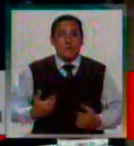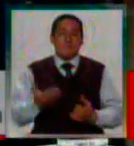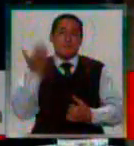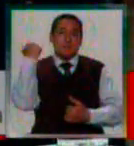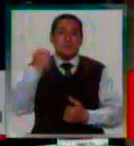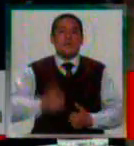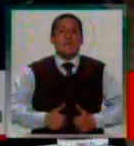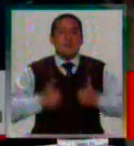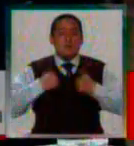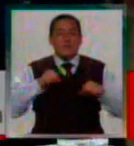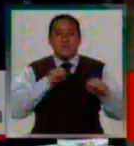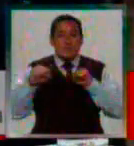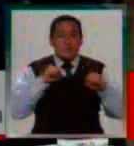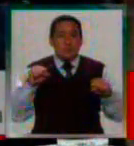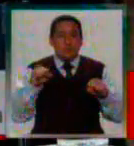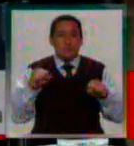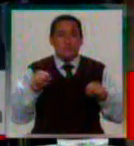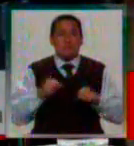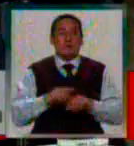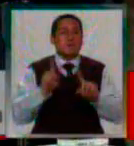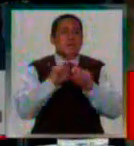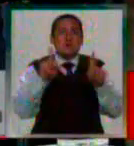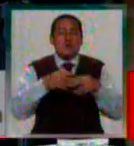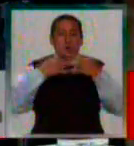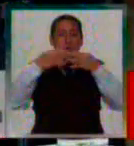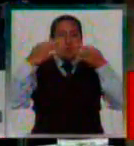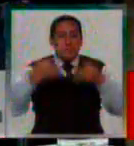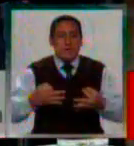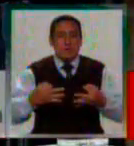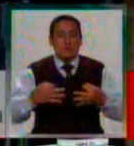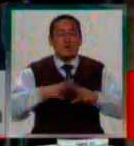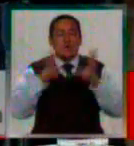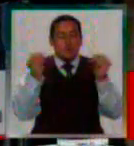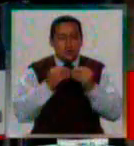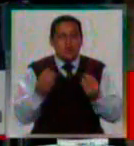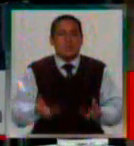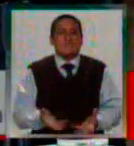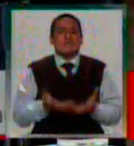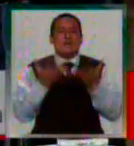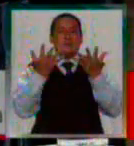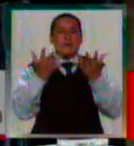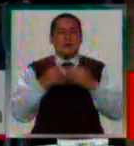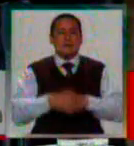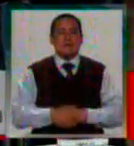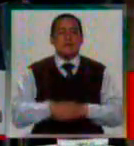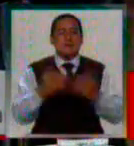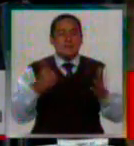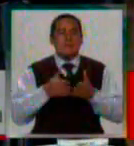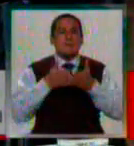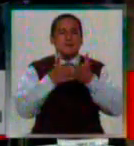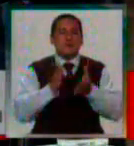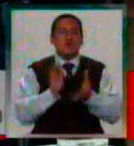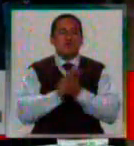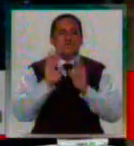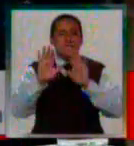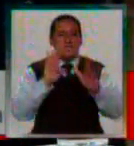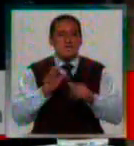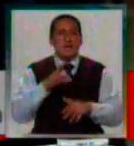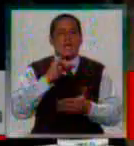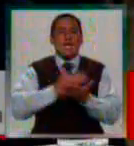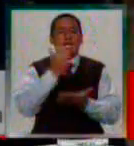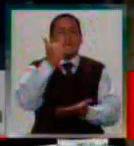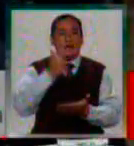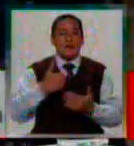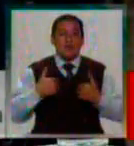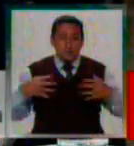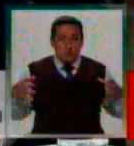han han vivido la época del terremoto y no cumplieron con la rehabilitación de pisco chincha ica